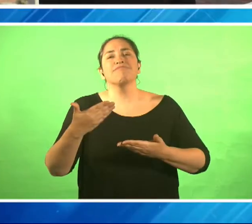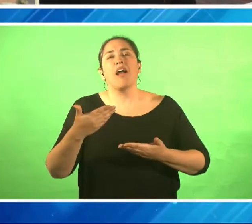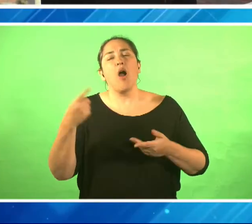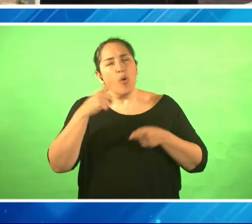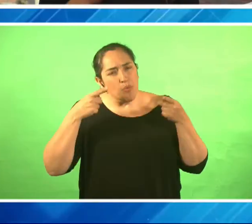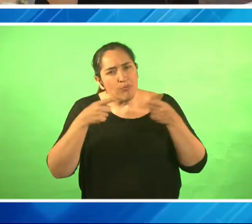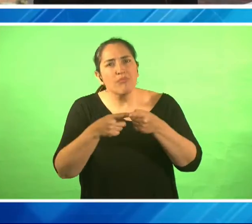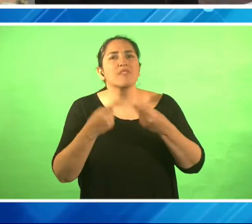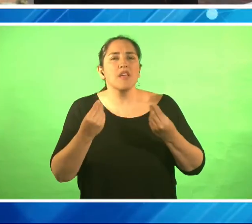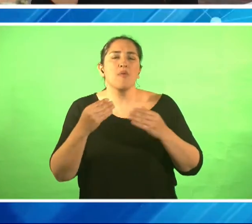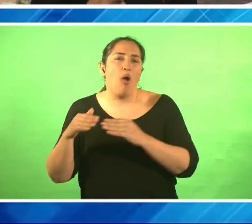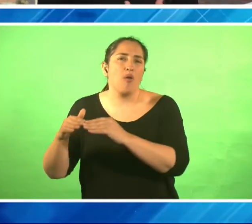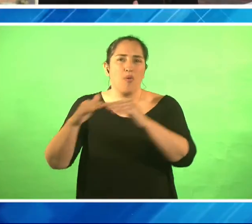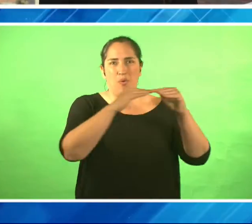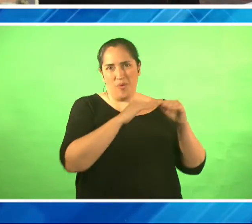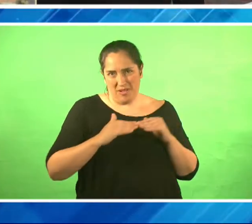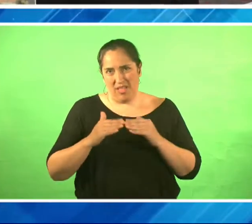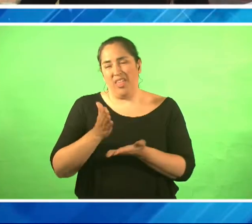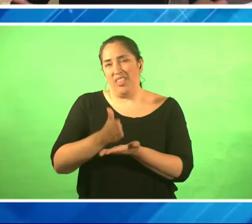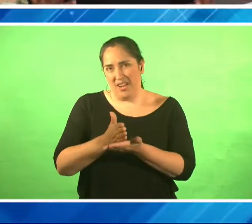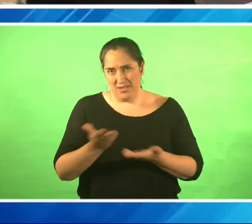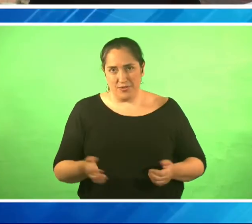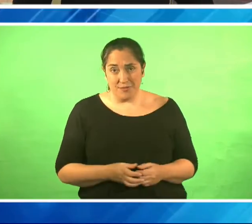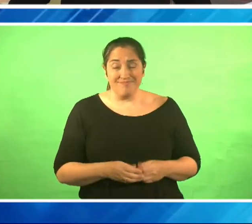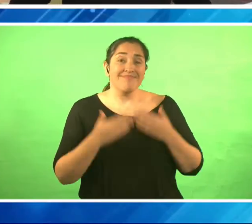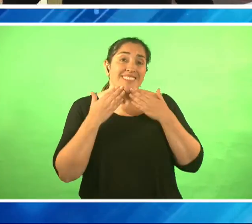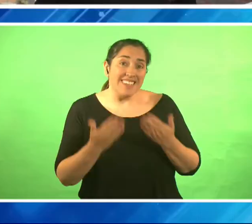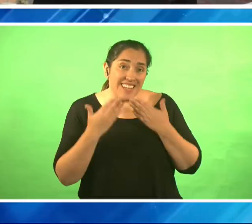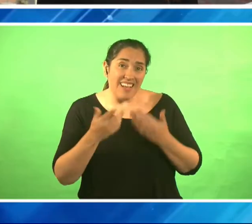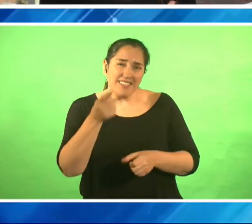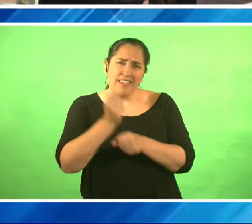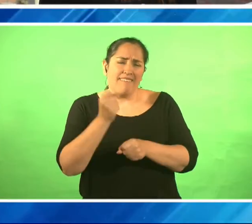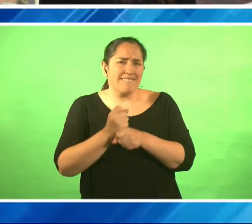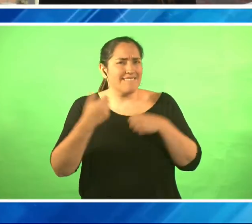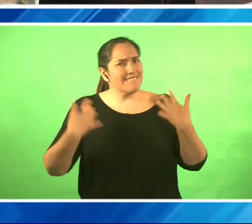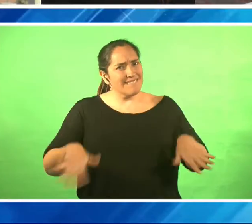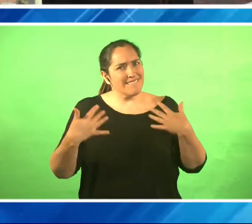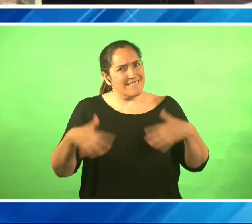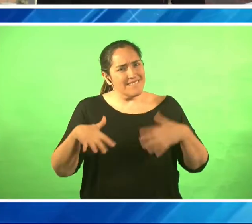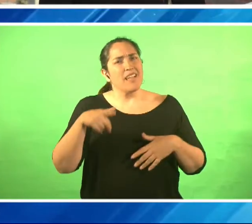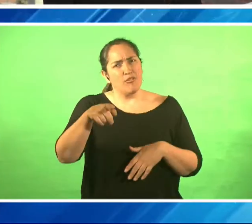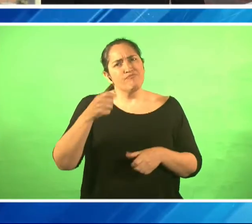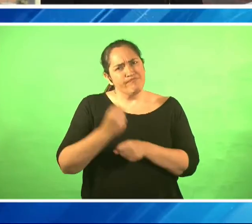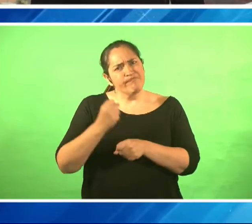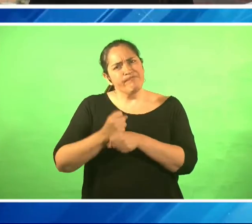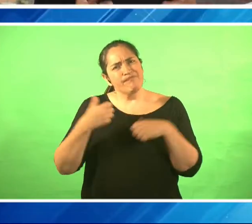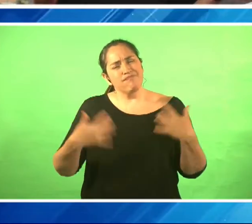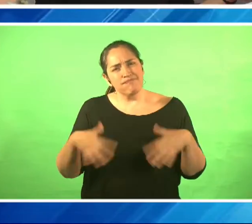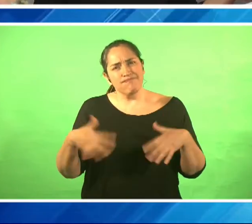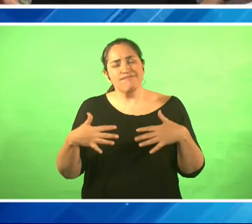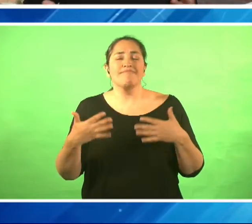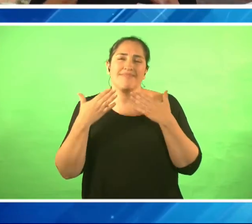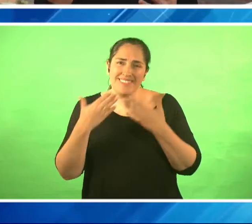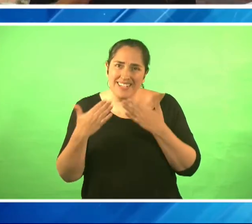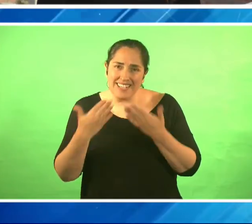apuntando a la igualdad, ¿no?, a la igualdad de derechos. Bueno, gracias por ese trabajo enorme que vienen haciendo, y bueno,